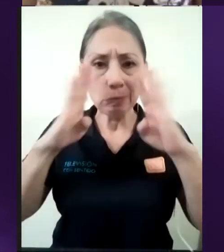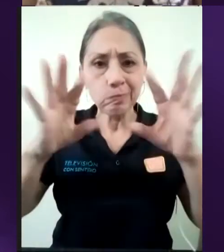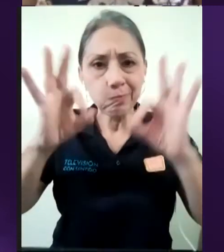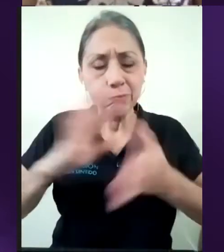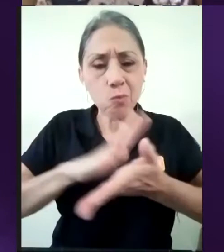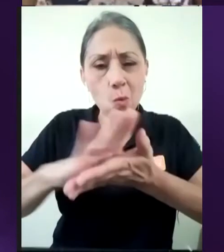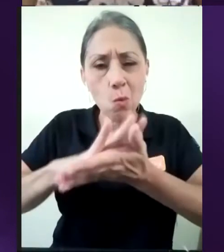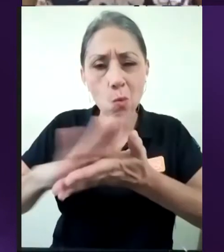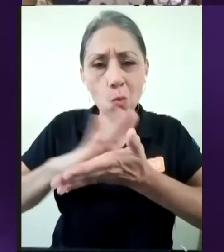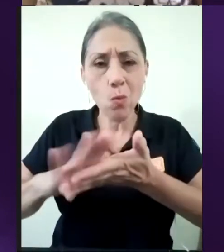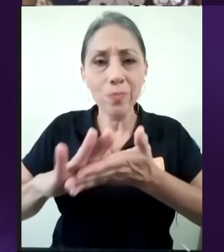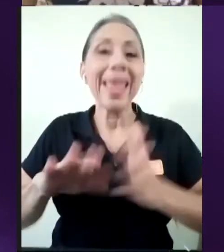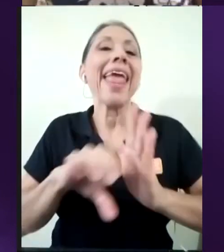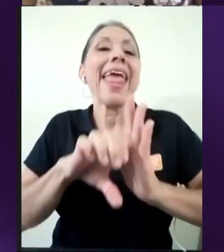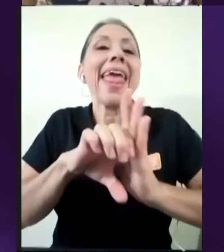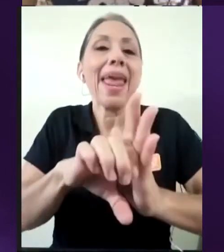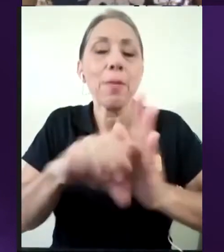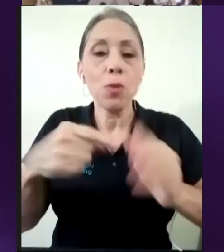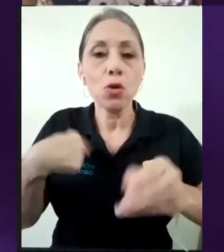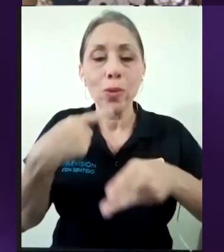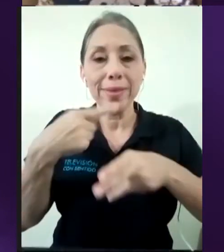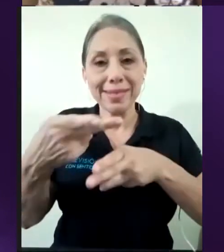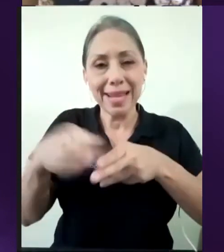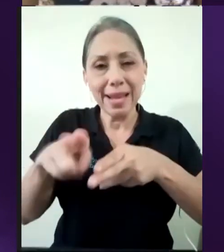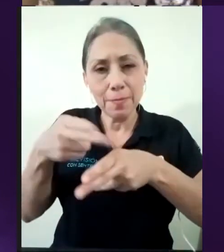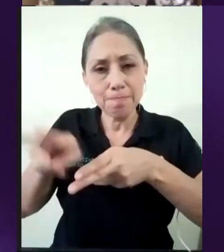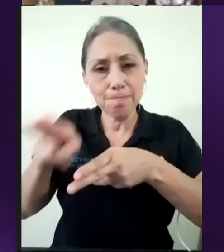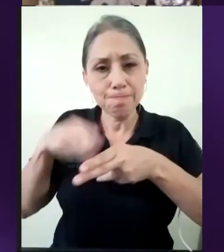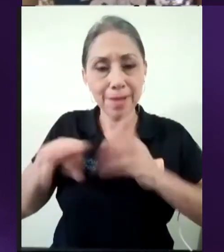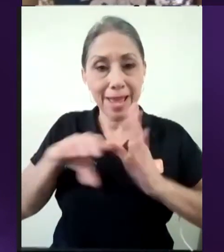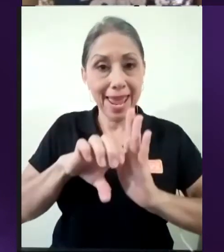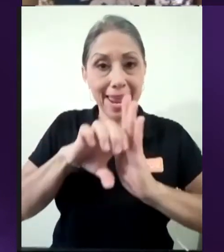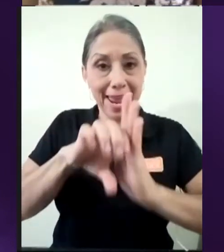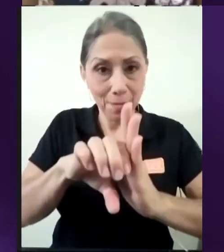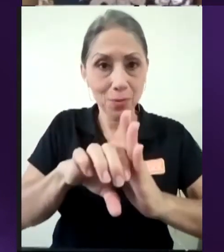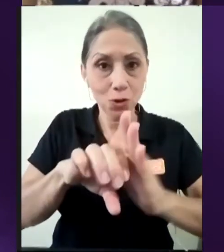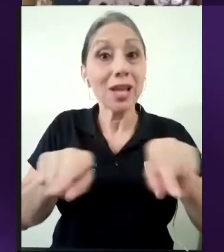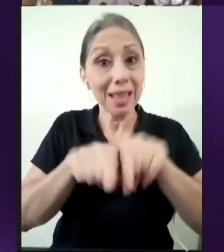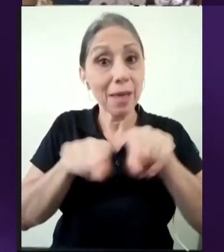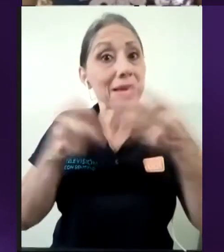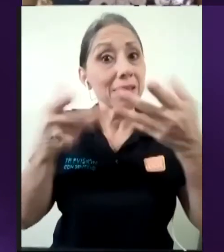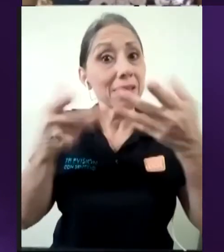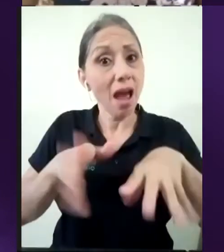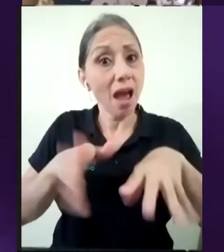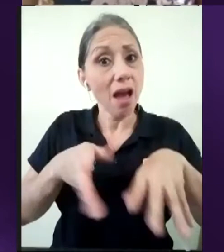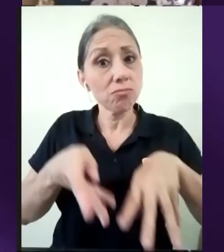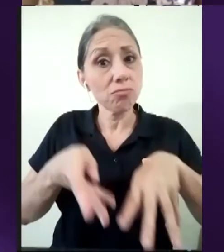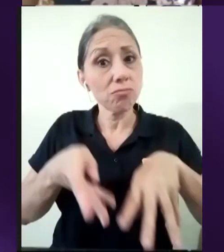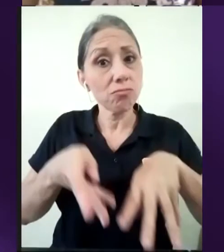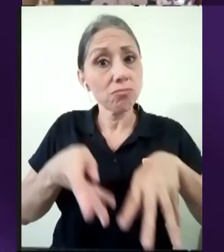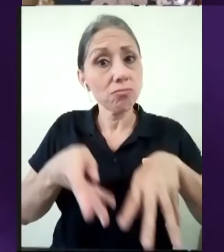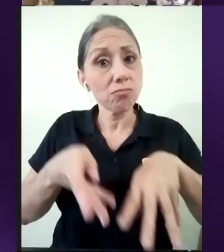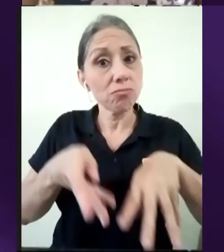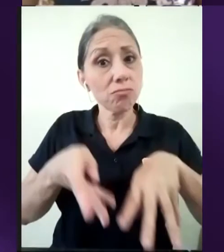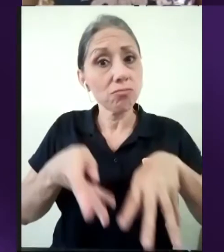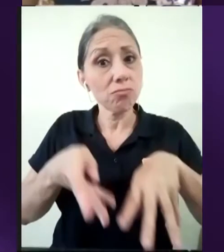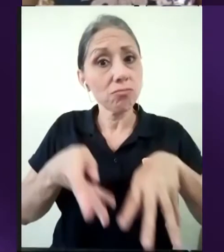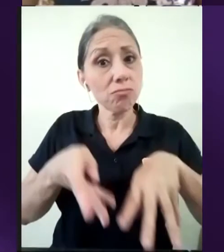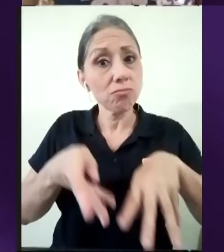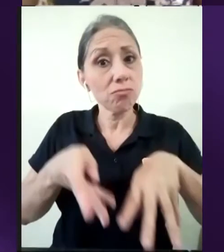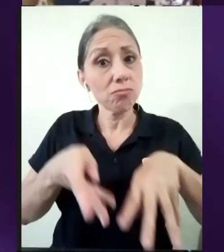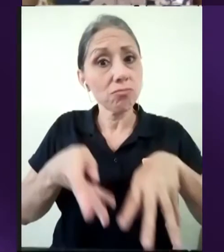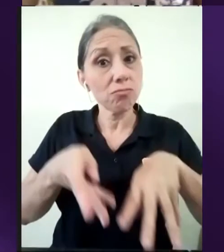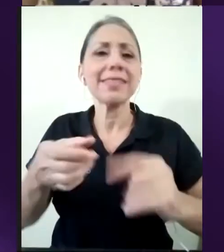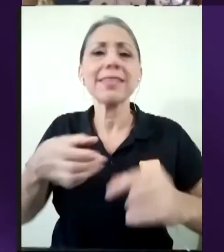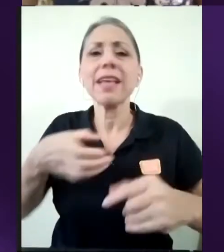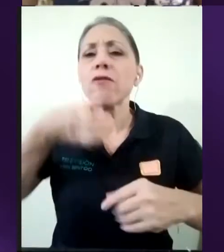algunos ejemplos que hemos venido compartiendo, además en las redes sociales, de estas recomendaciones. Por ejemplo,